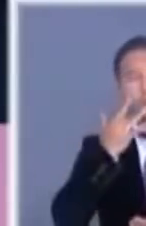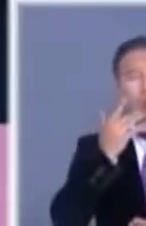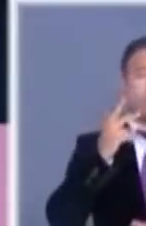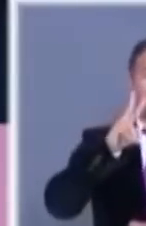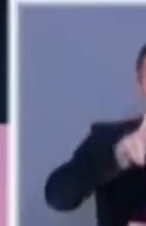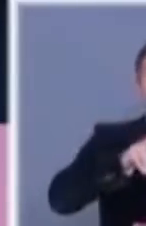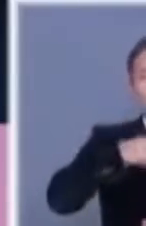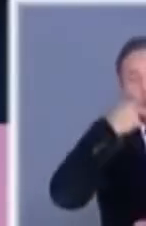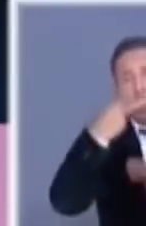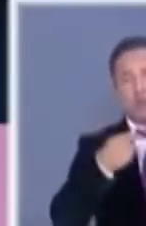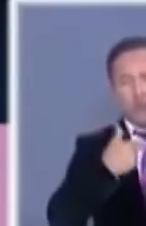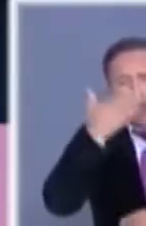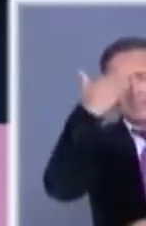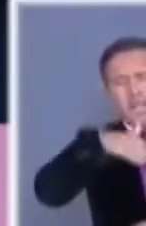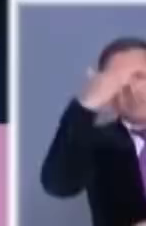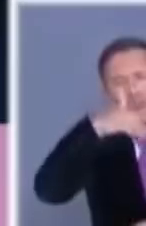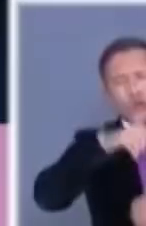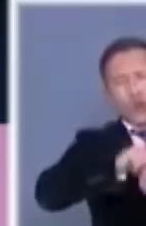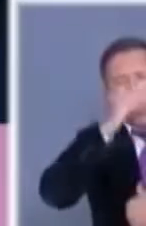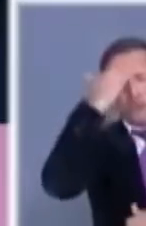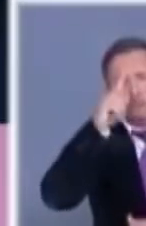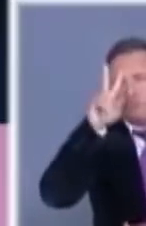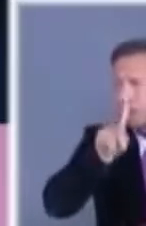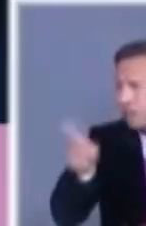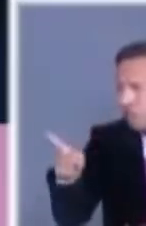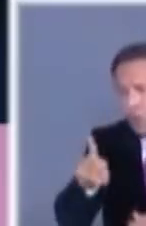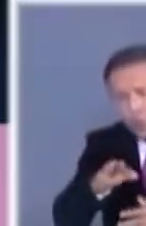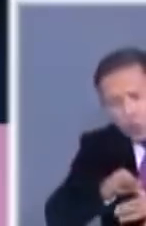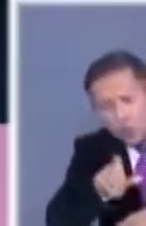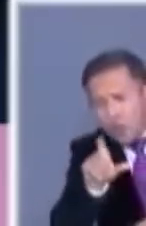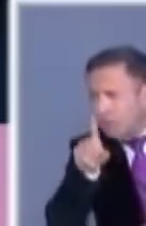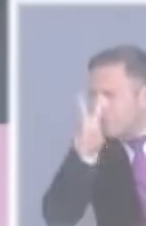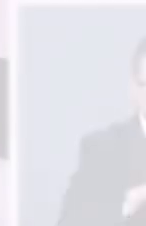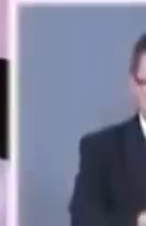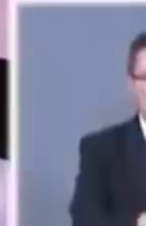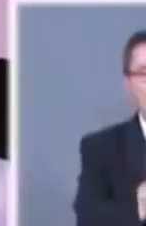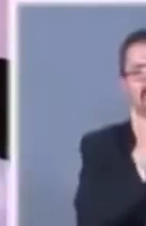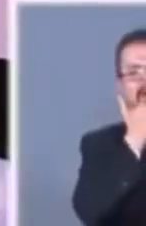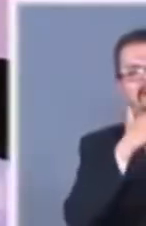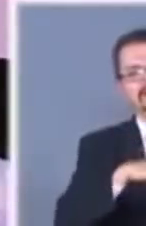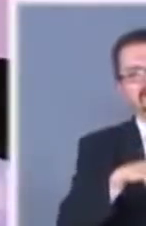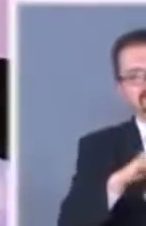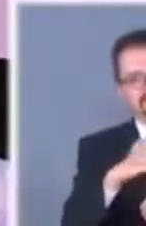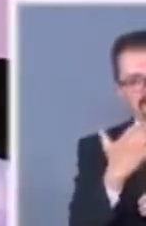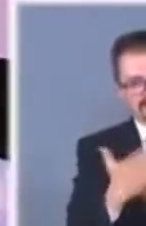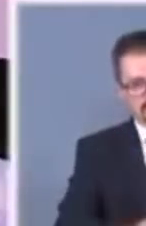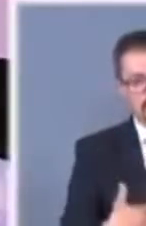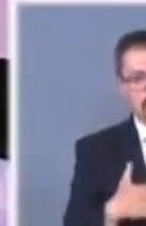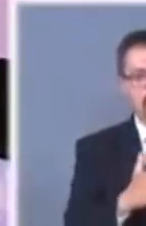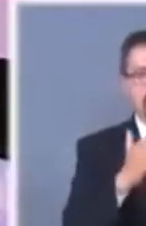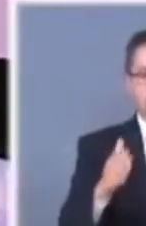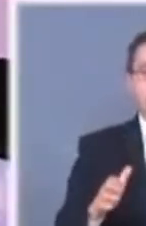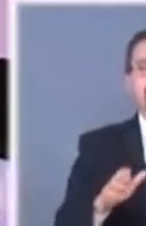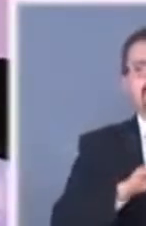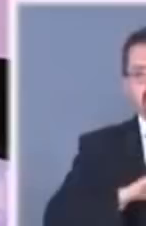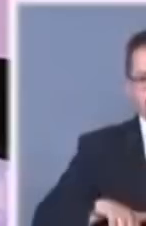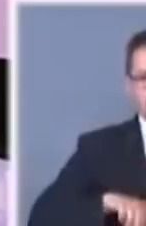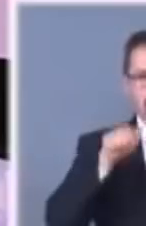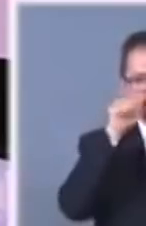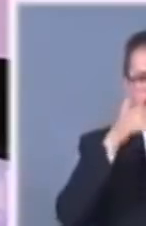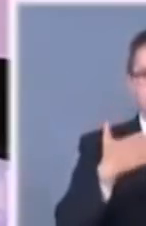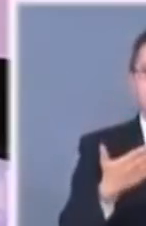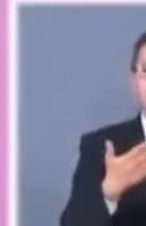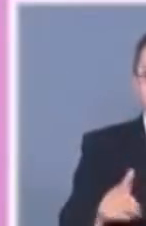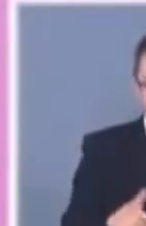esta situación cuando es totalmente ajeno. Tiempo, usted candidato. No vive en eso. Tiempo, ha habido malos gobiernos en